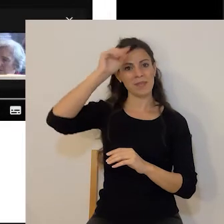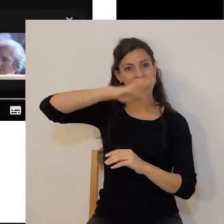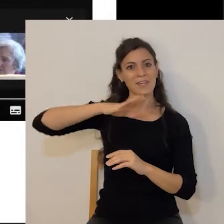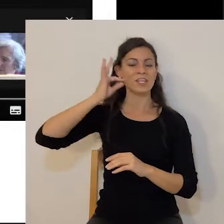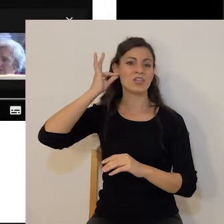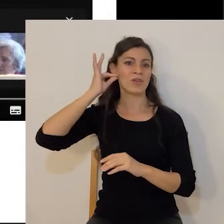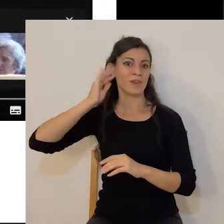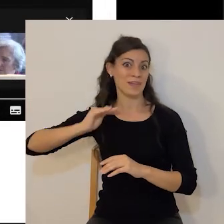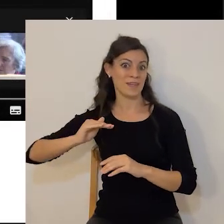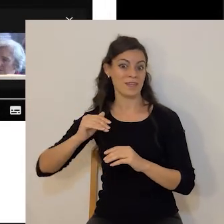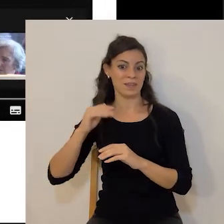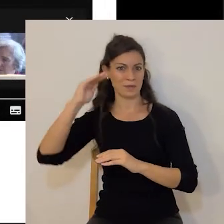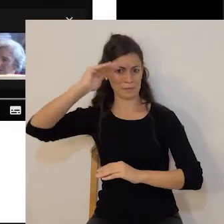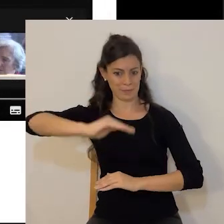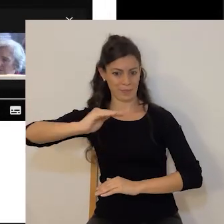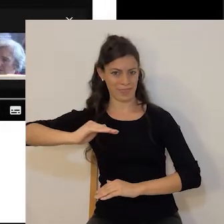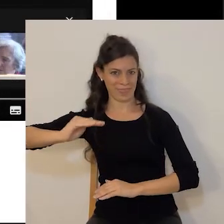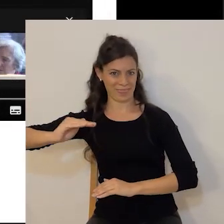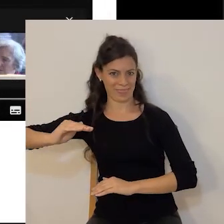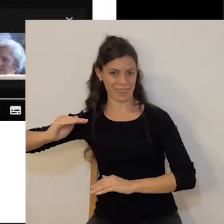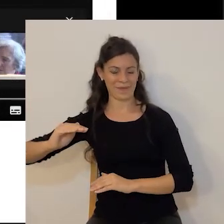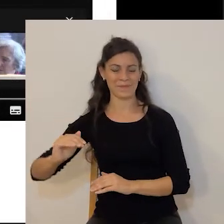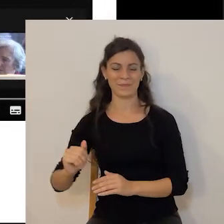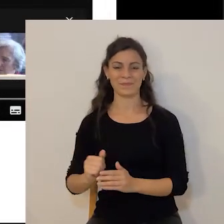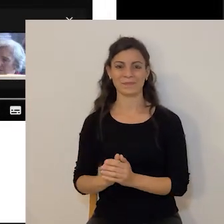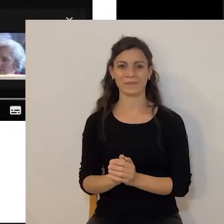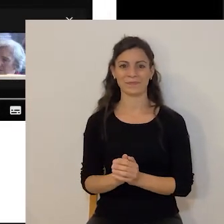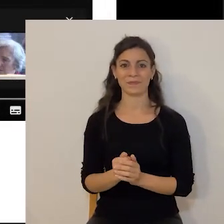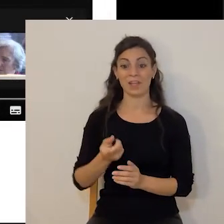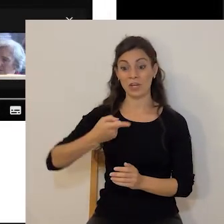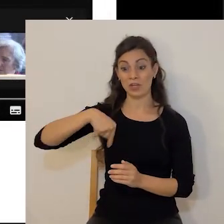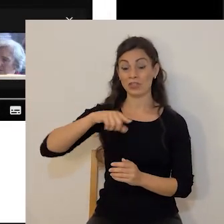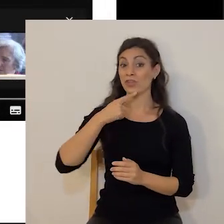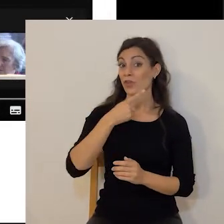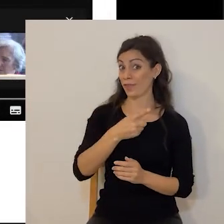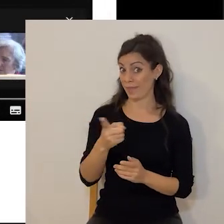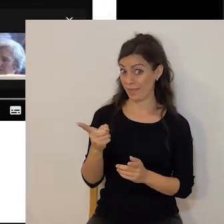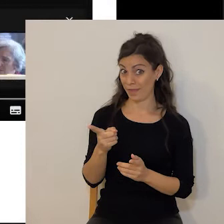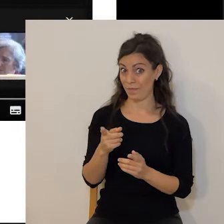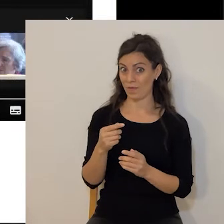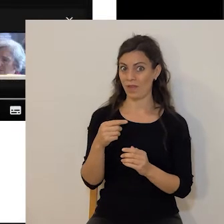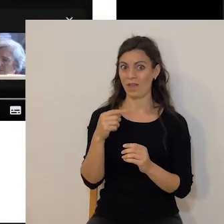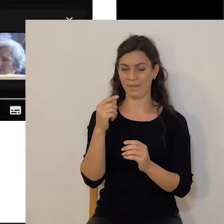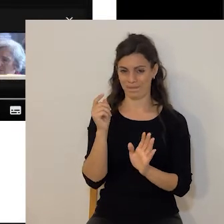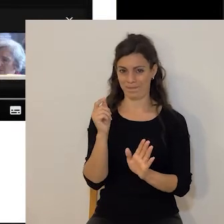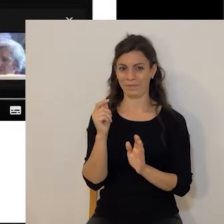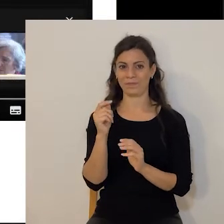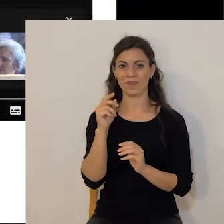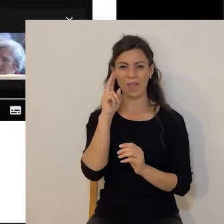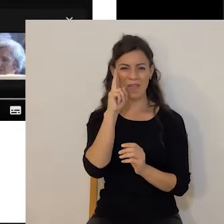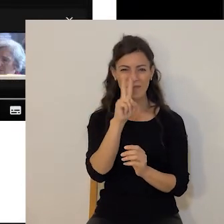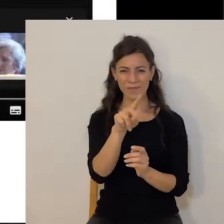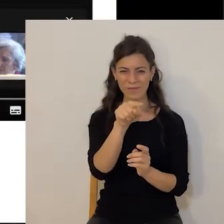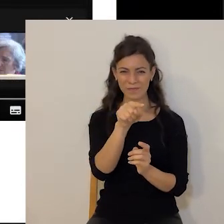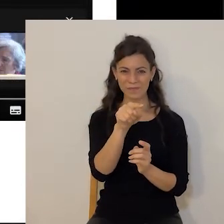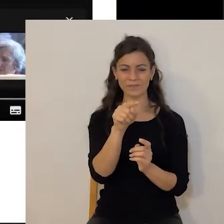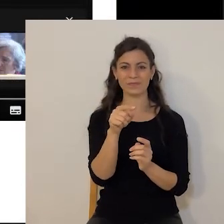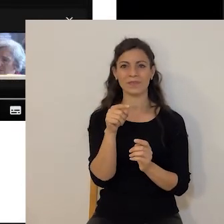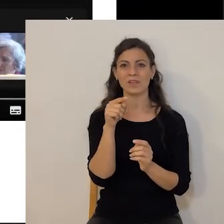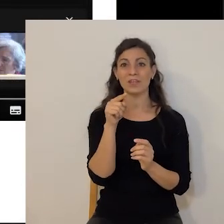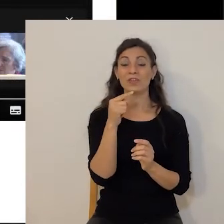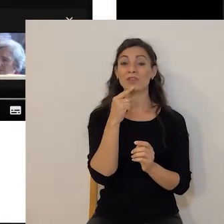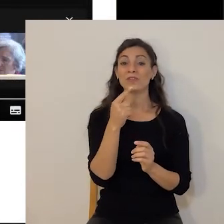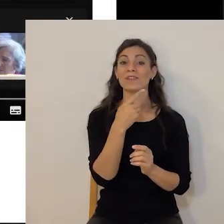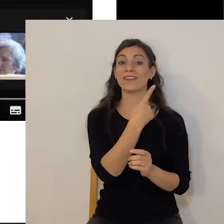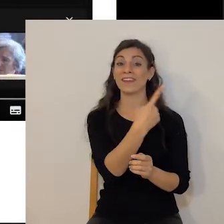incluso niños y niñas pequeñitas, en el que le decimos a los niños, fíjate y me tienes que decir cada